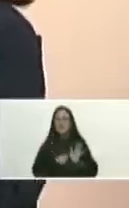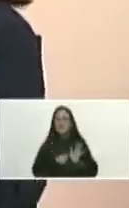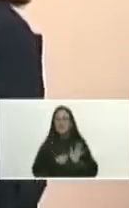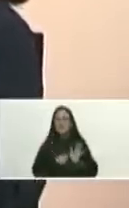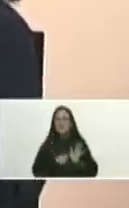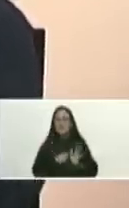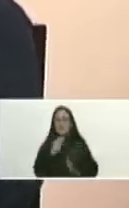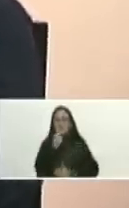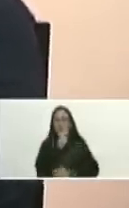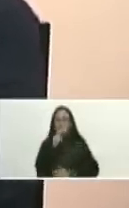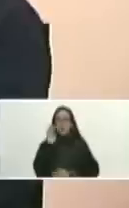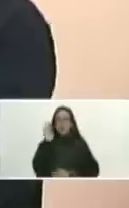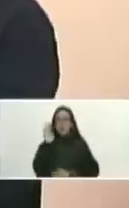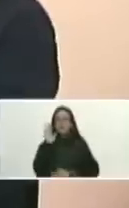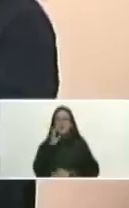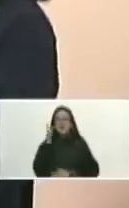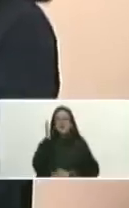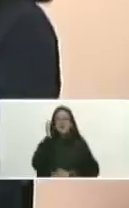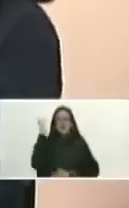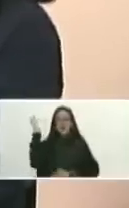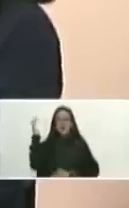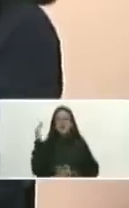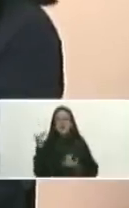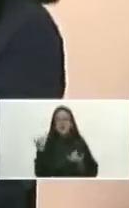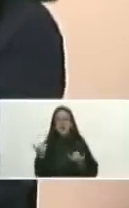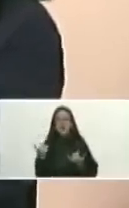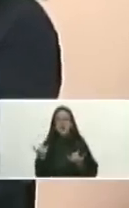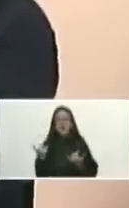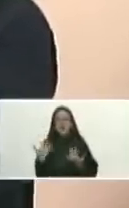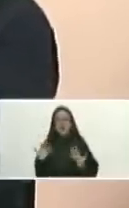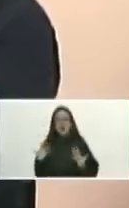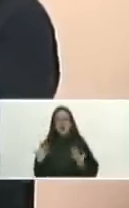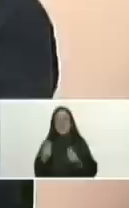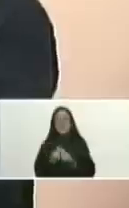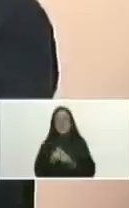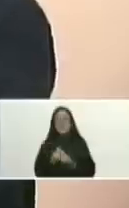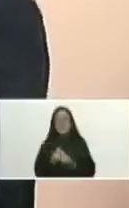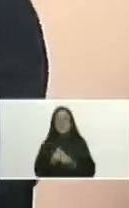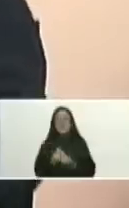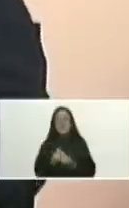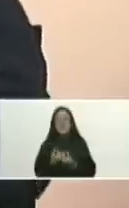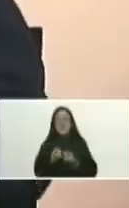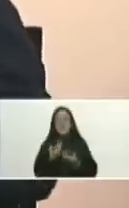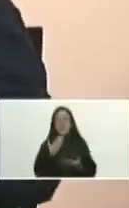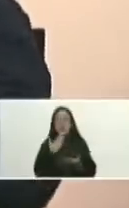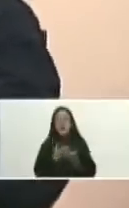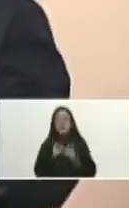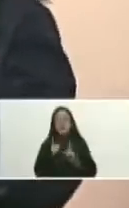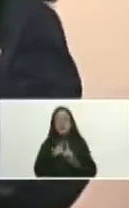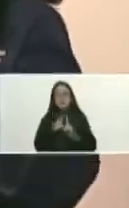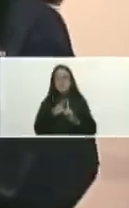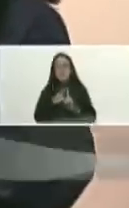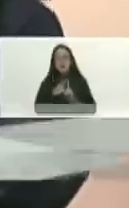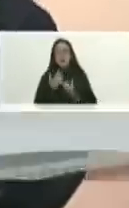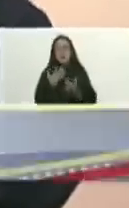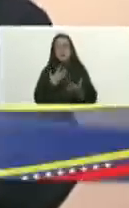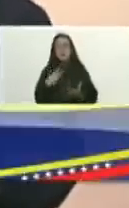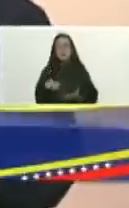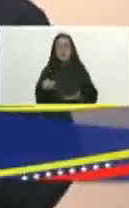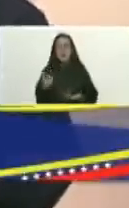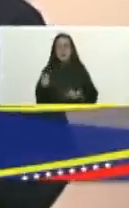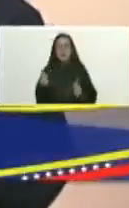se materializa una promesa, un sueño, y hoy estamos aquí acompañándolos. Y dándole gracias a usted nuevamente, presidente, por